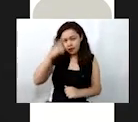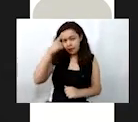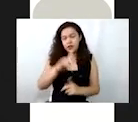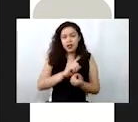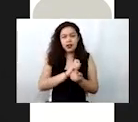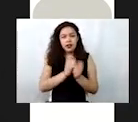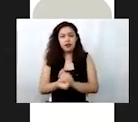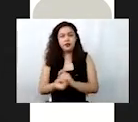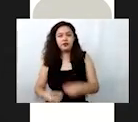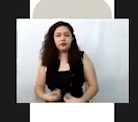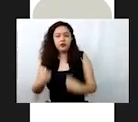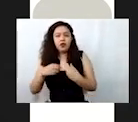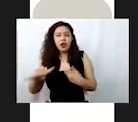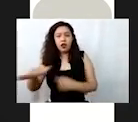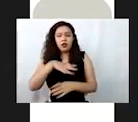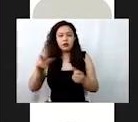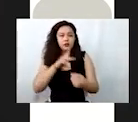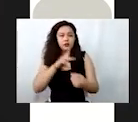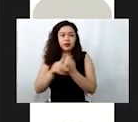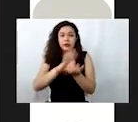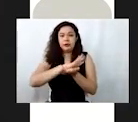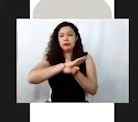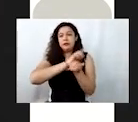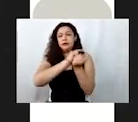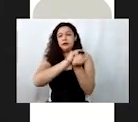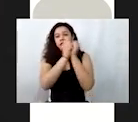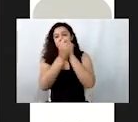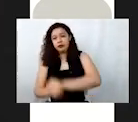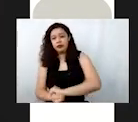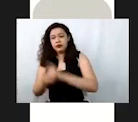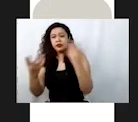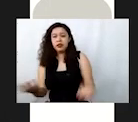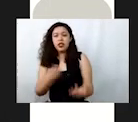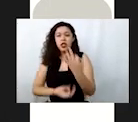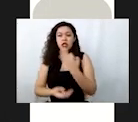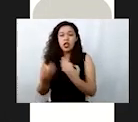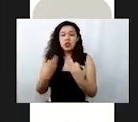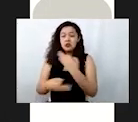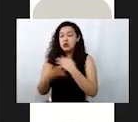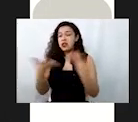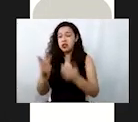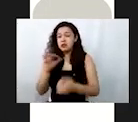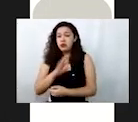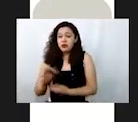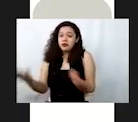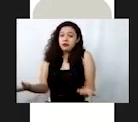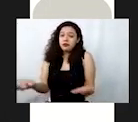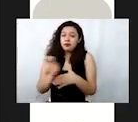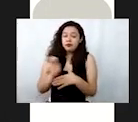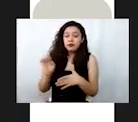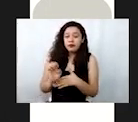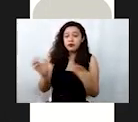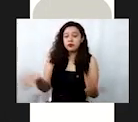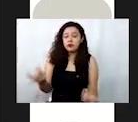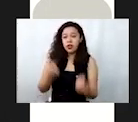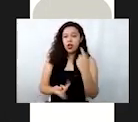vida completa de países y pues cualquiera lo podemos hacer. Entonces, si hay